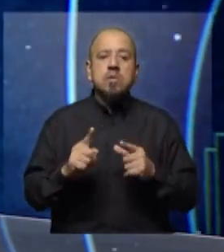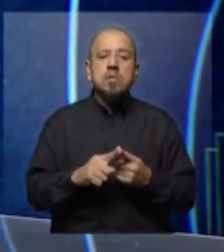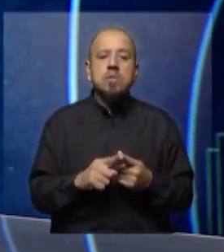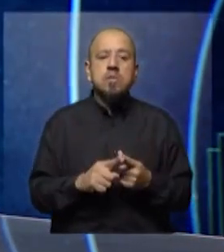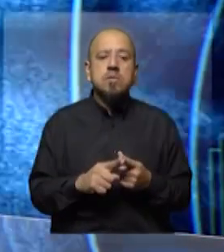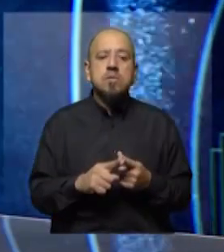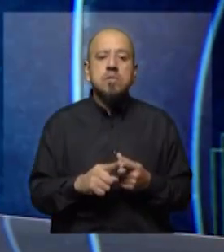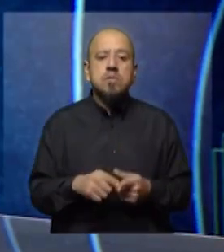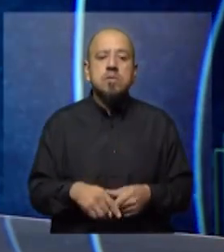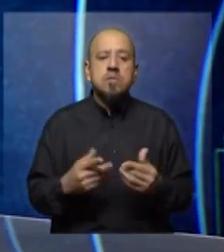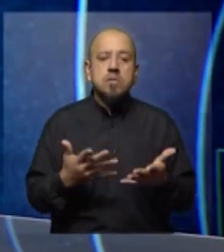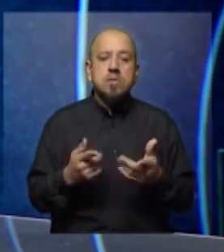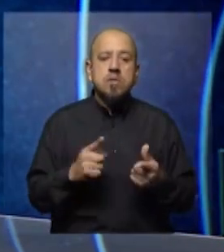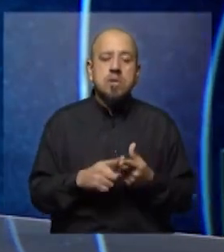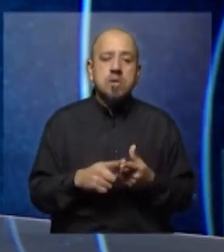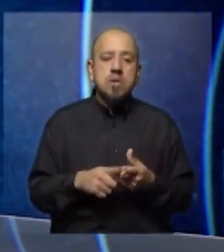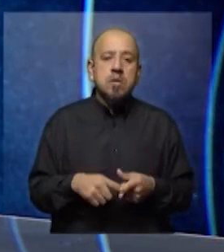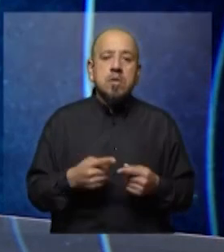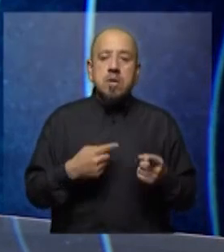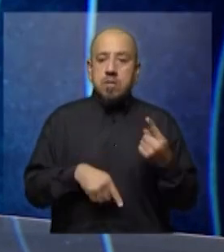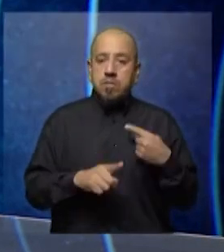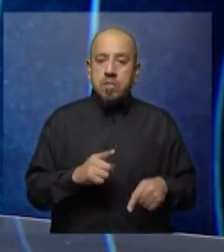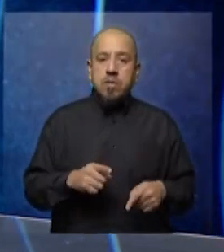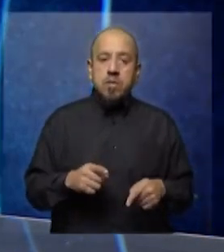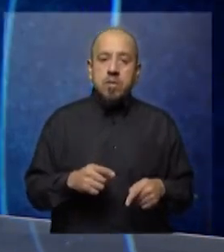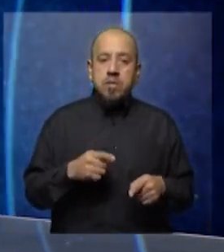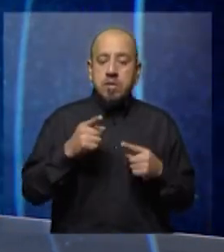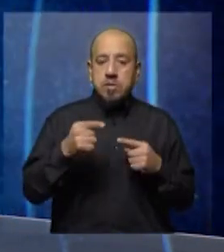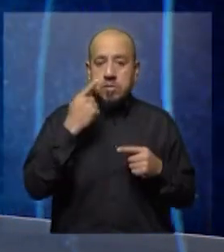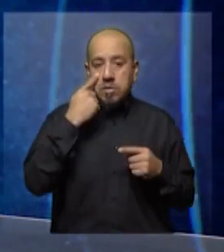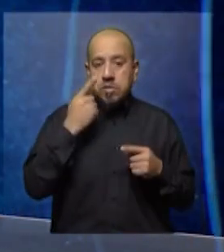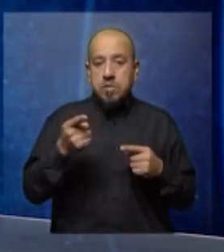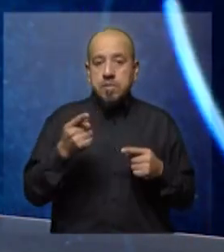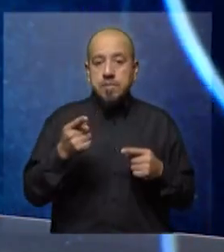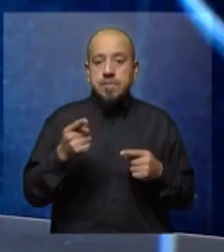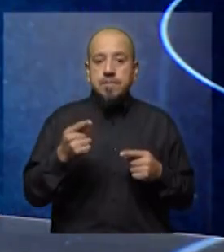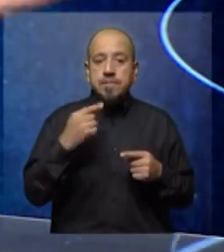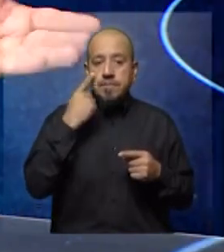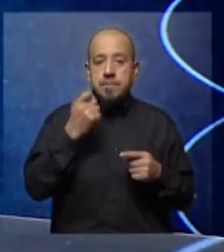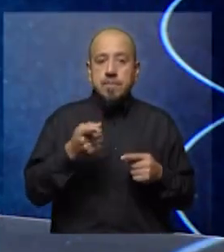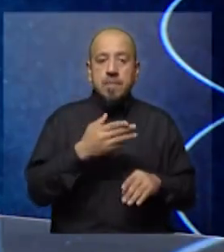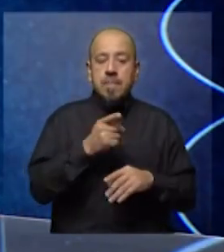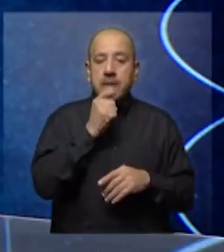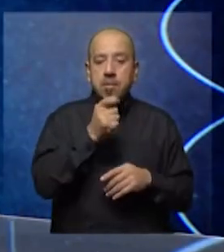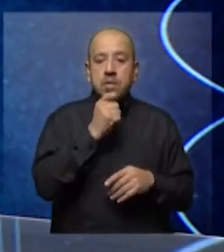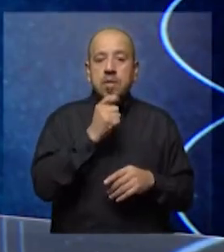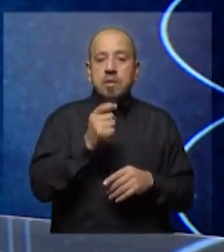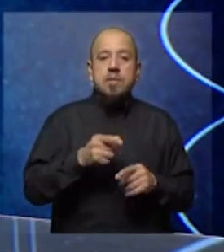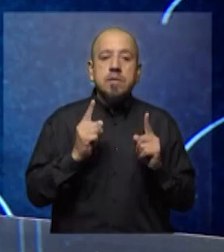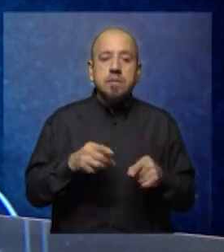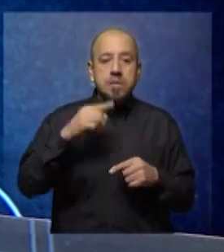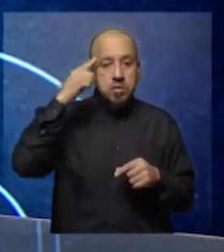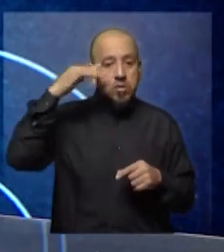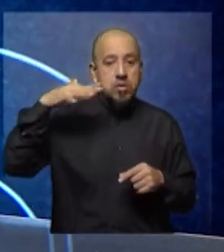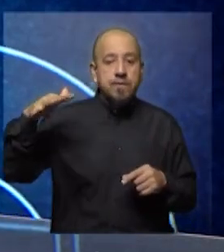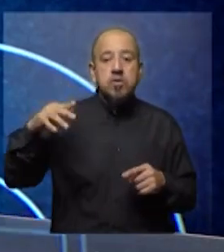más actual no puede ser pero eso que el mismo ve después lo ve no en el periodismo también en la propia filosofía